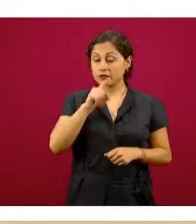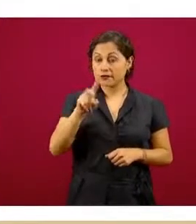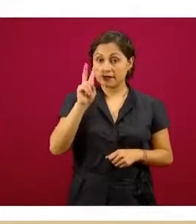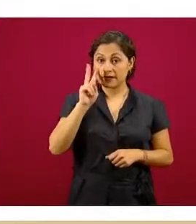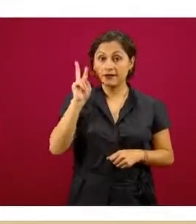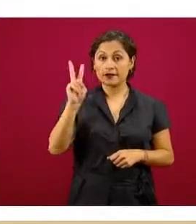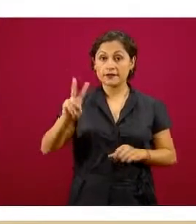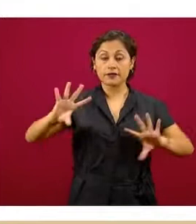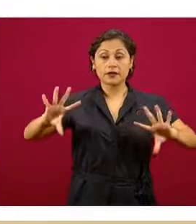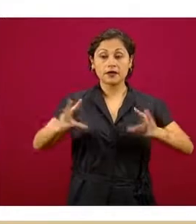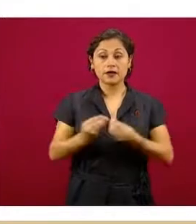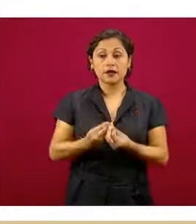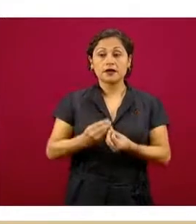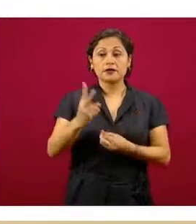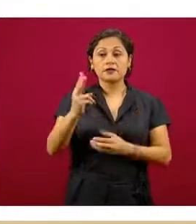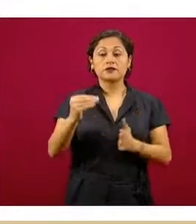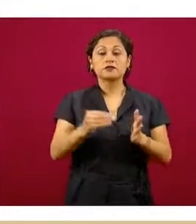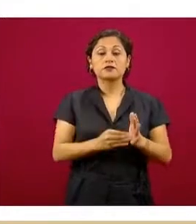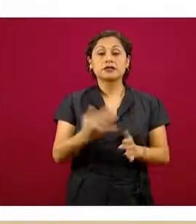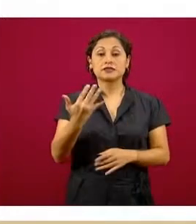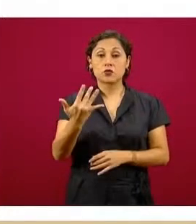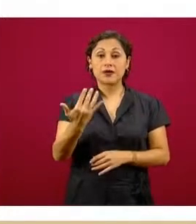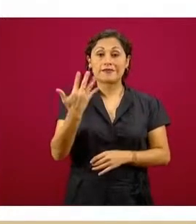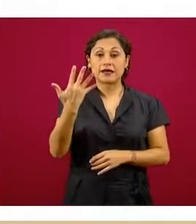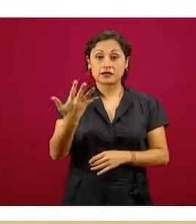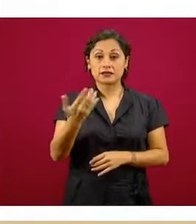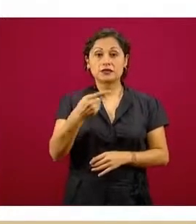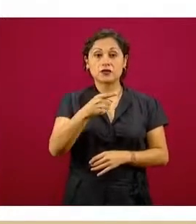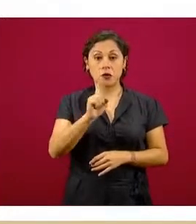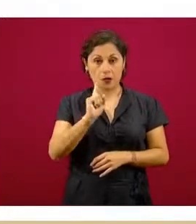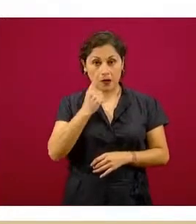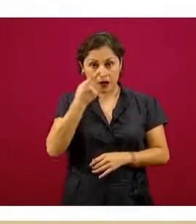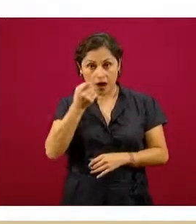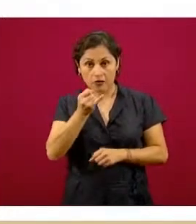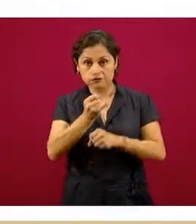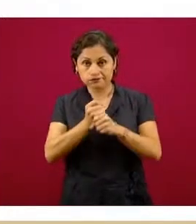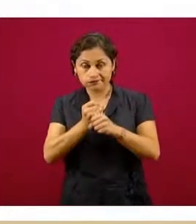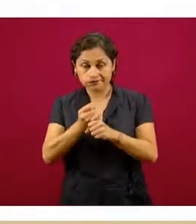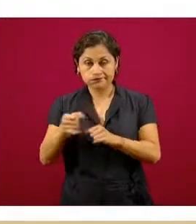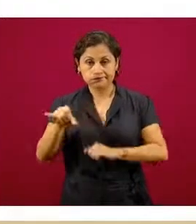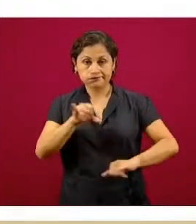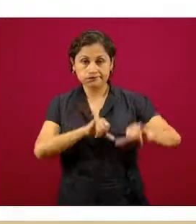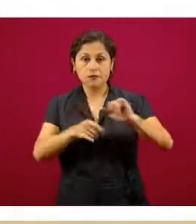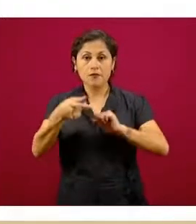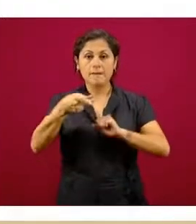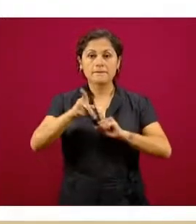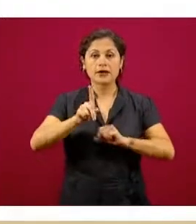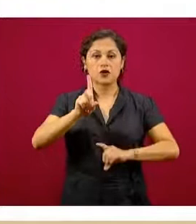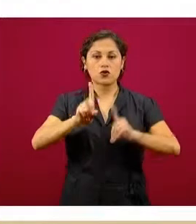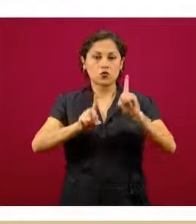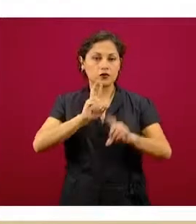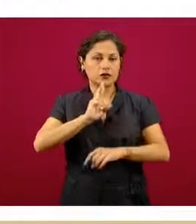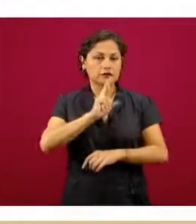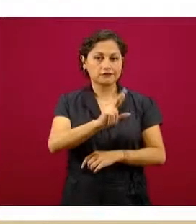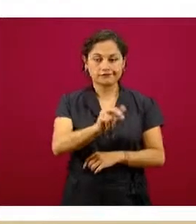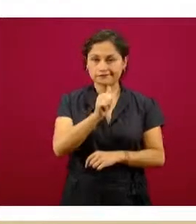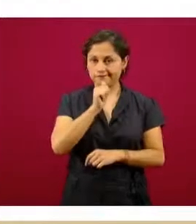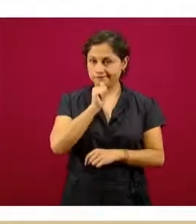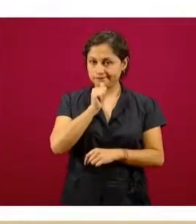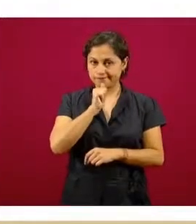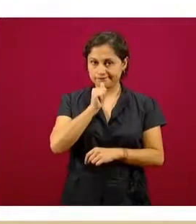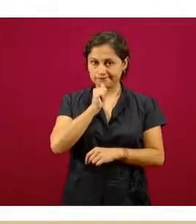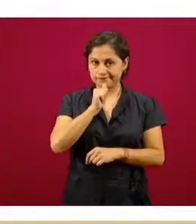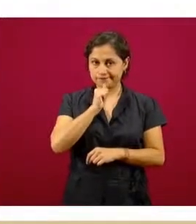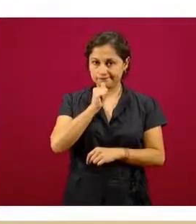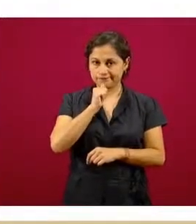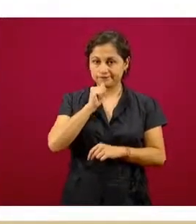aquellas 2.055 que tienen una prueba de laboratorio que todavía no ha sido emitido su resultado, por lo